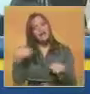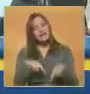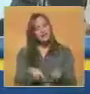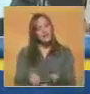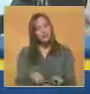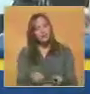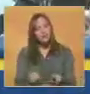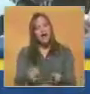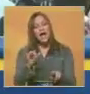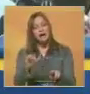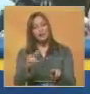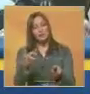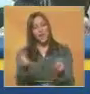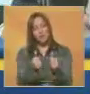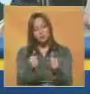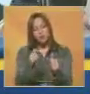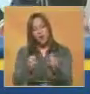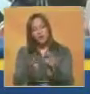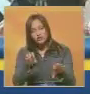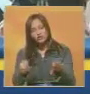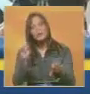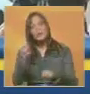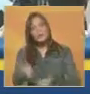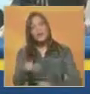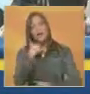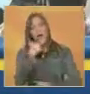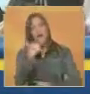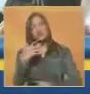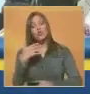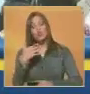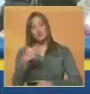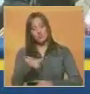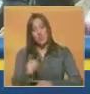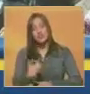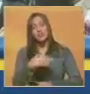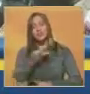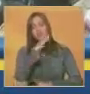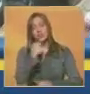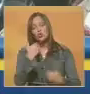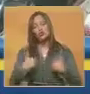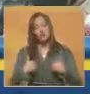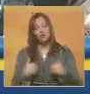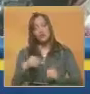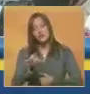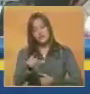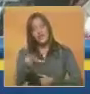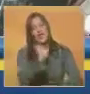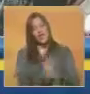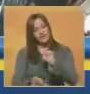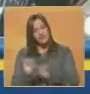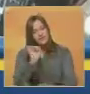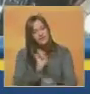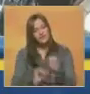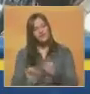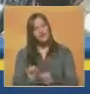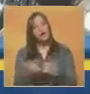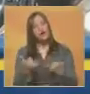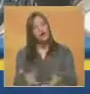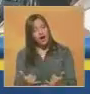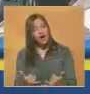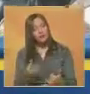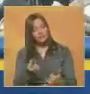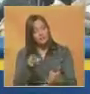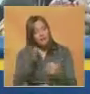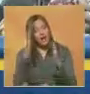no solamente trae sedimentos sino que puede traer también algunos riesgos epidemiológicos y nuestra tarea En ese sentido es prevenir y en este momento de esta